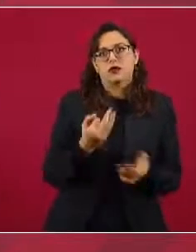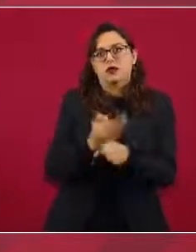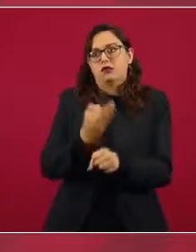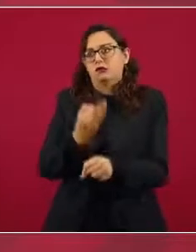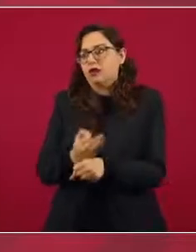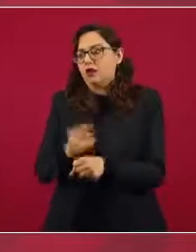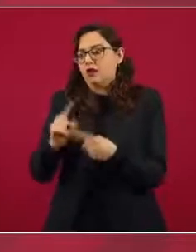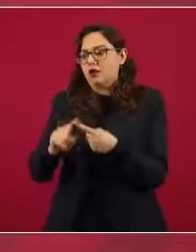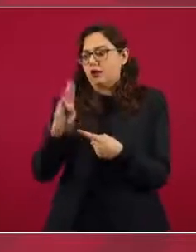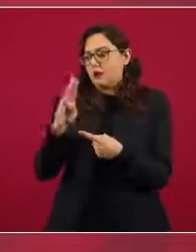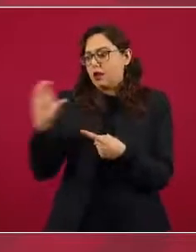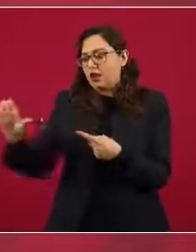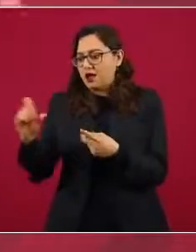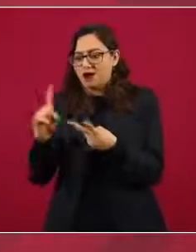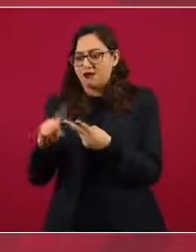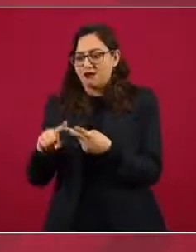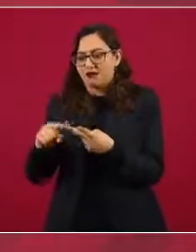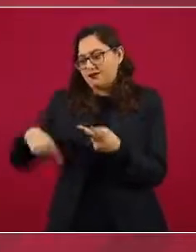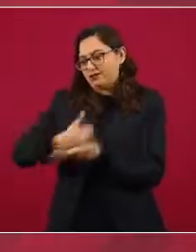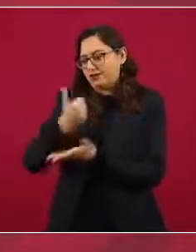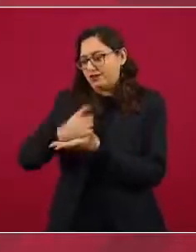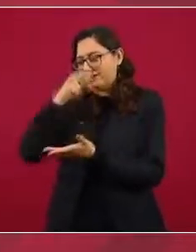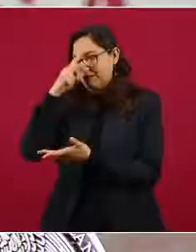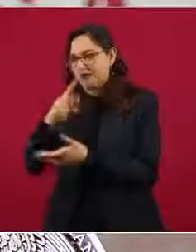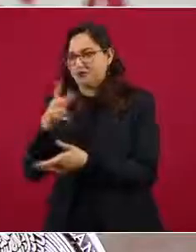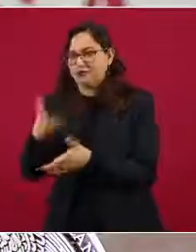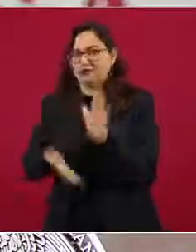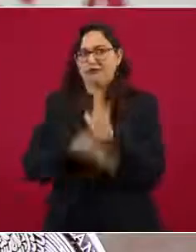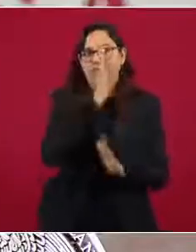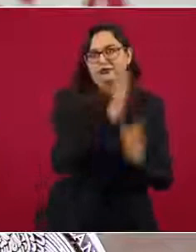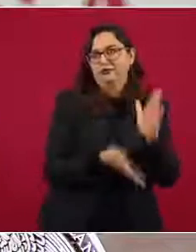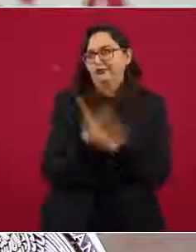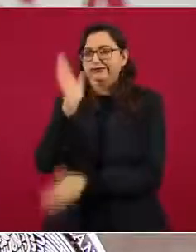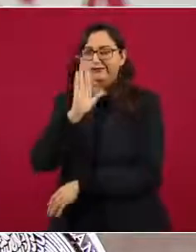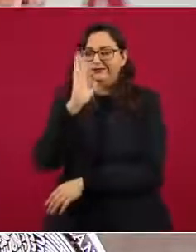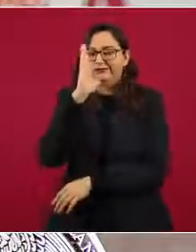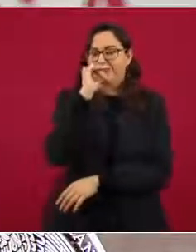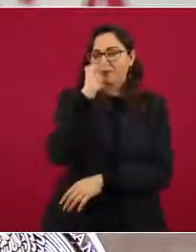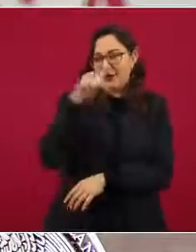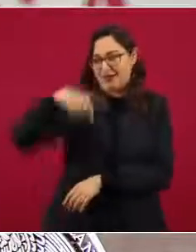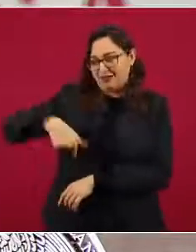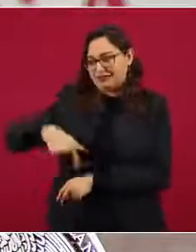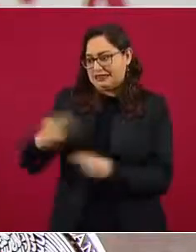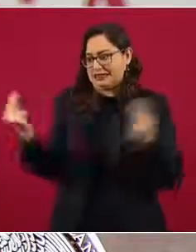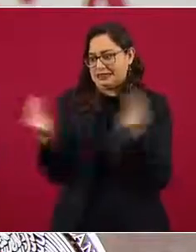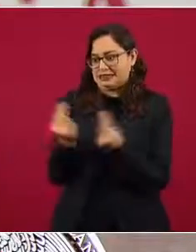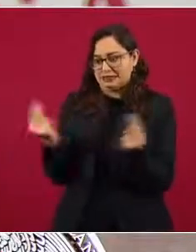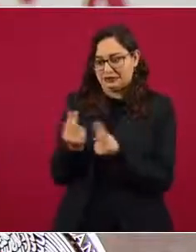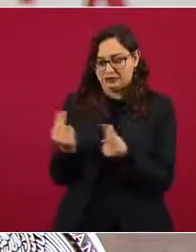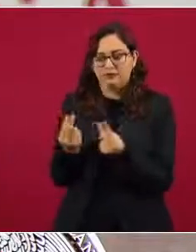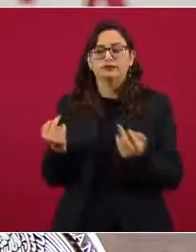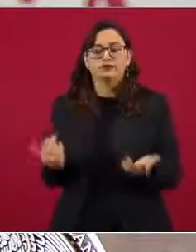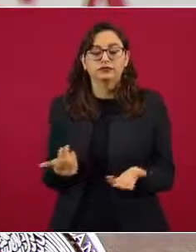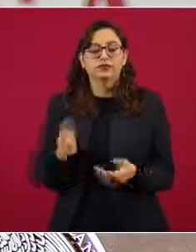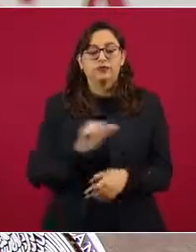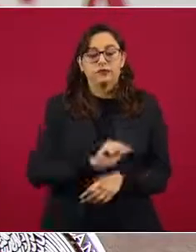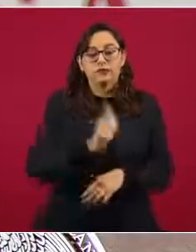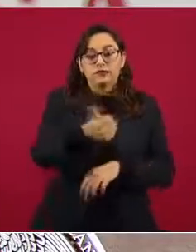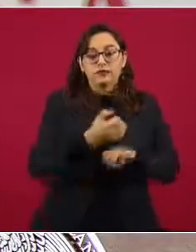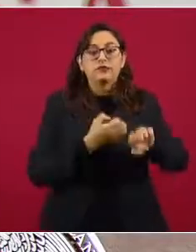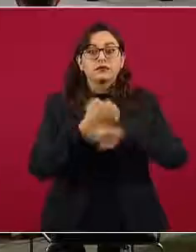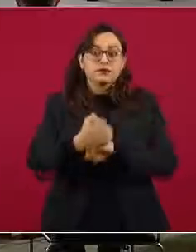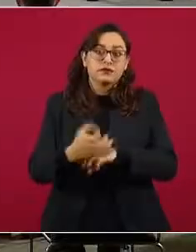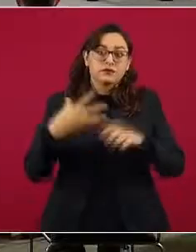California a alguien a la ciudad o de la ciudad a alguien a Baja California. Son de estos estados principalmente donde ha habido reducción,